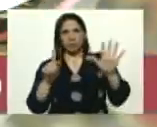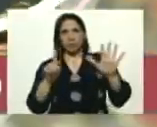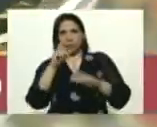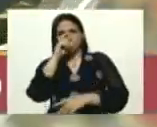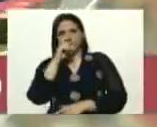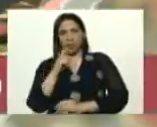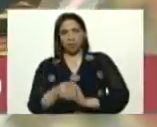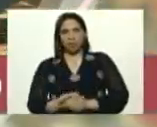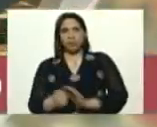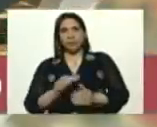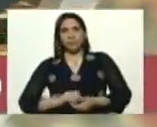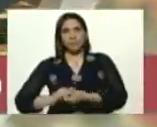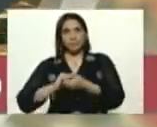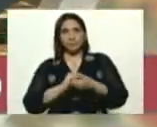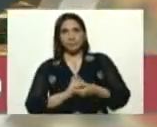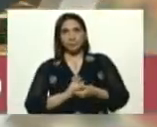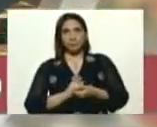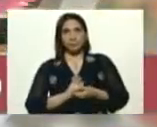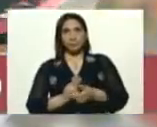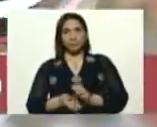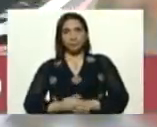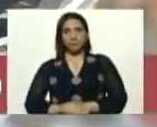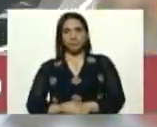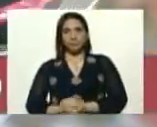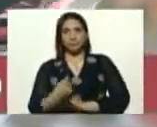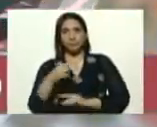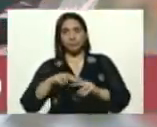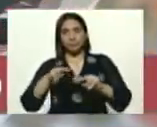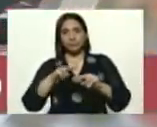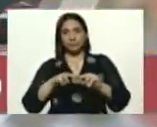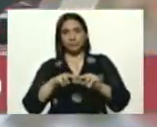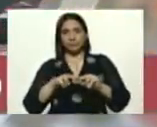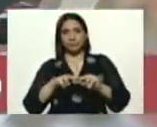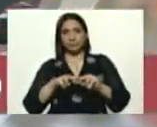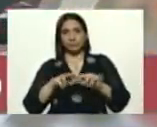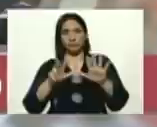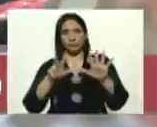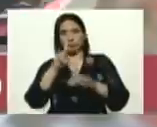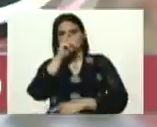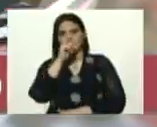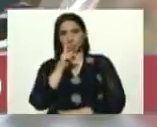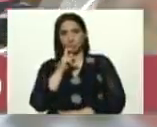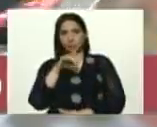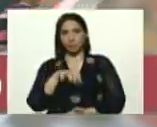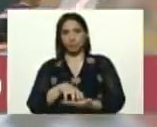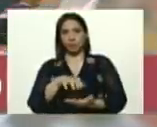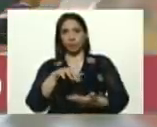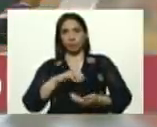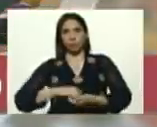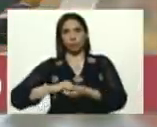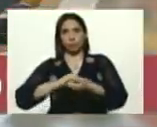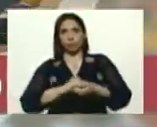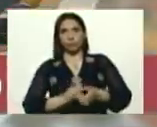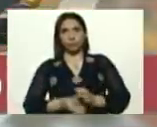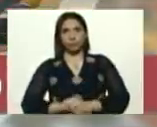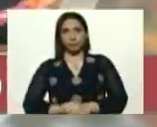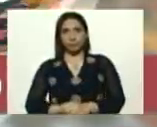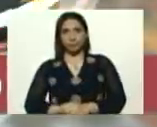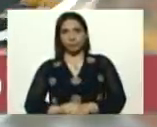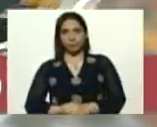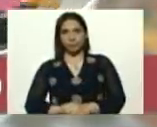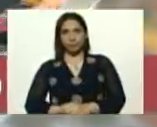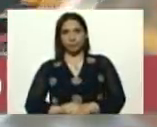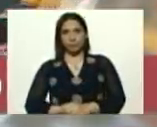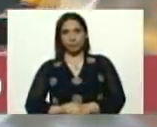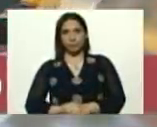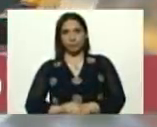de Trujillo, El Socorro. Y un niño de 8 años del estado Trujillo. Así que de